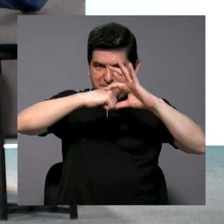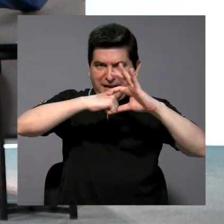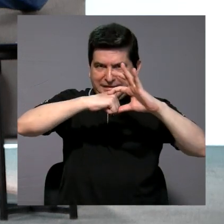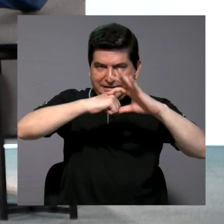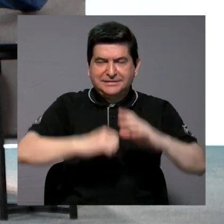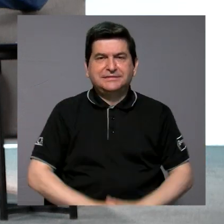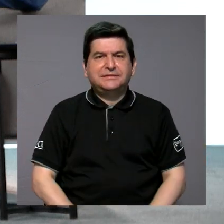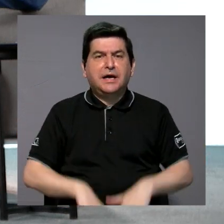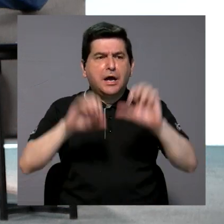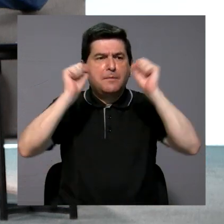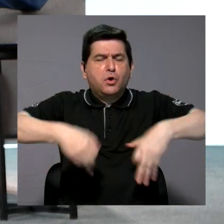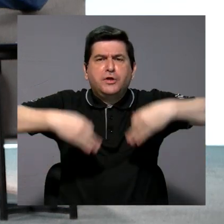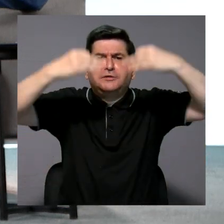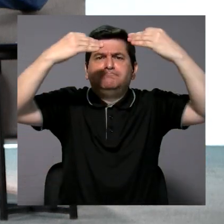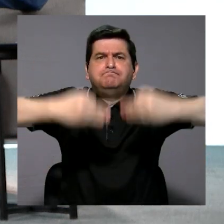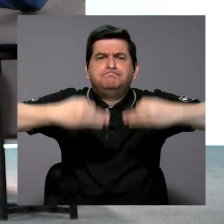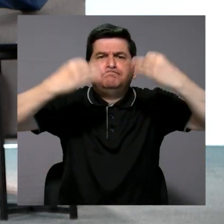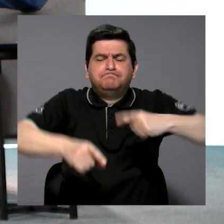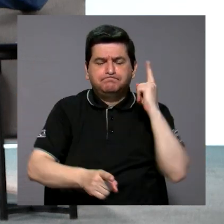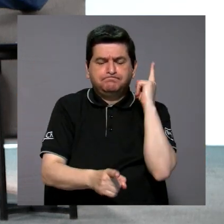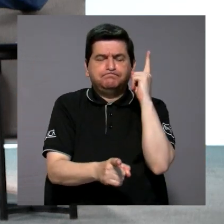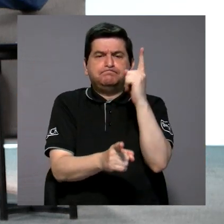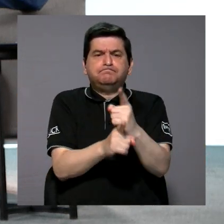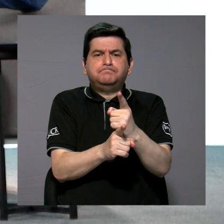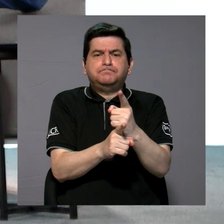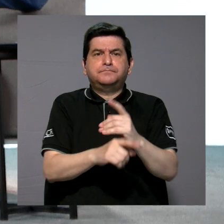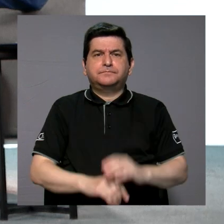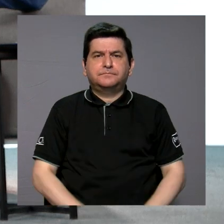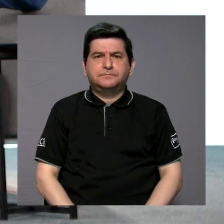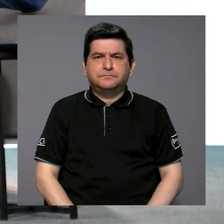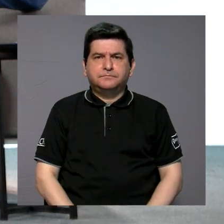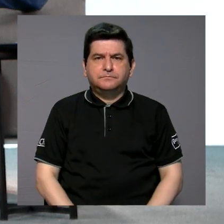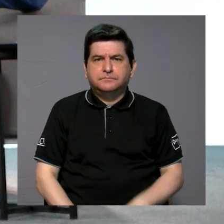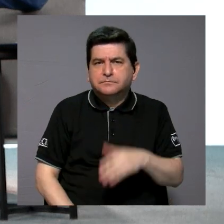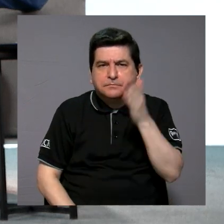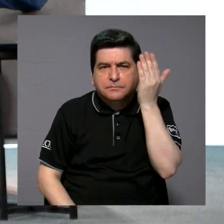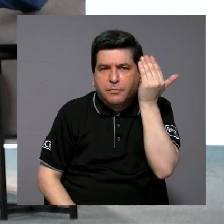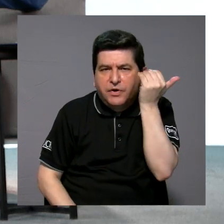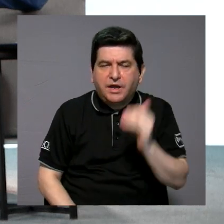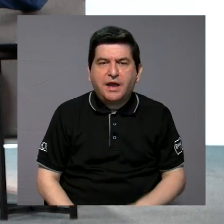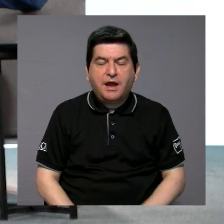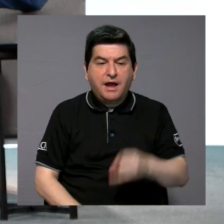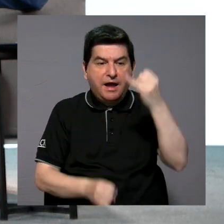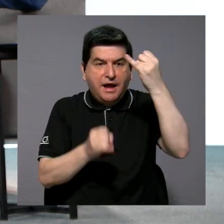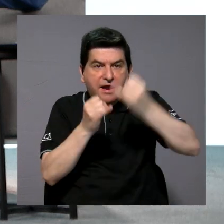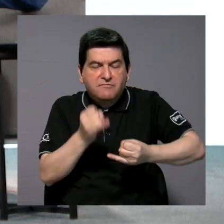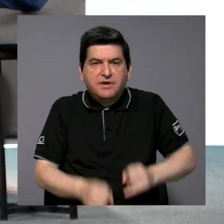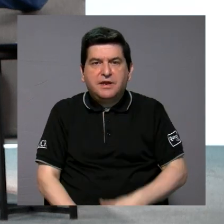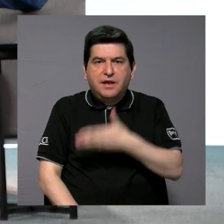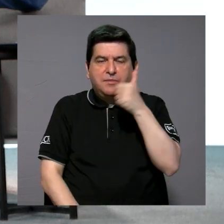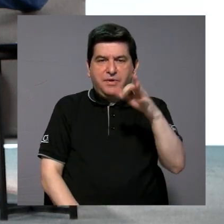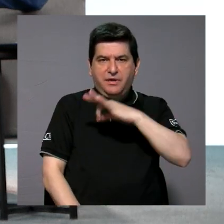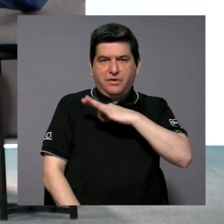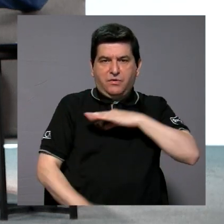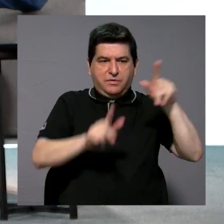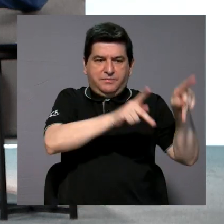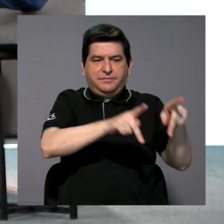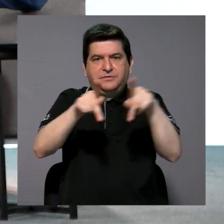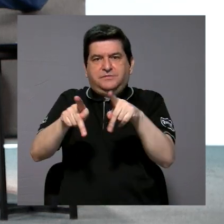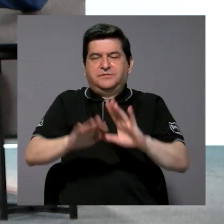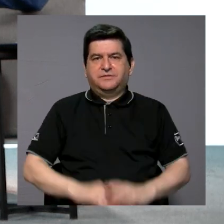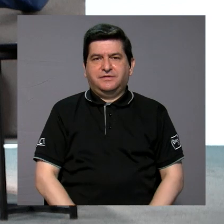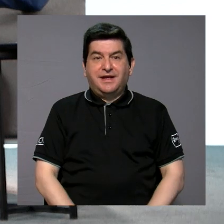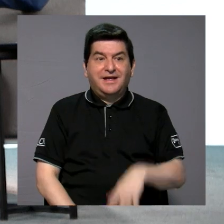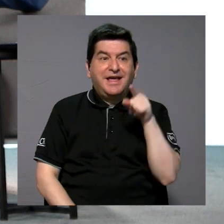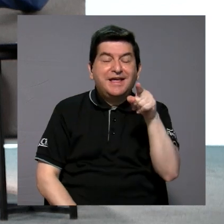planeta, que se puedan tomar decisiones acertadas para, en última instancia, mejorar el bienestar de las